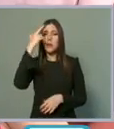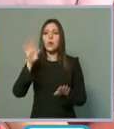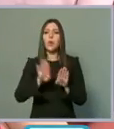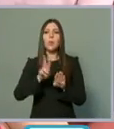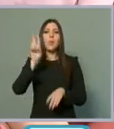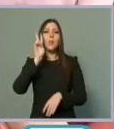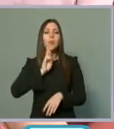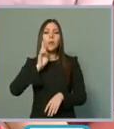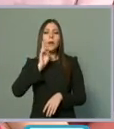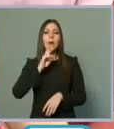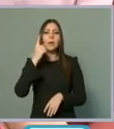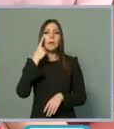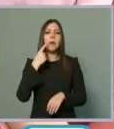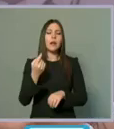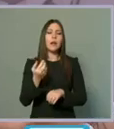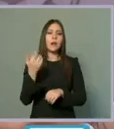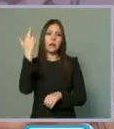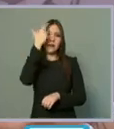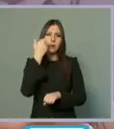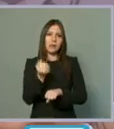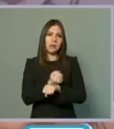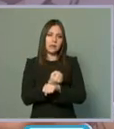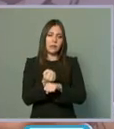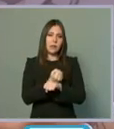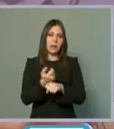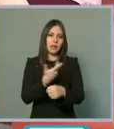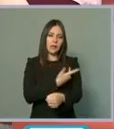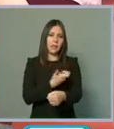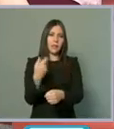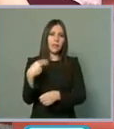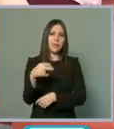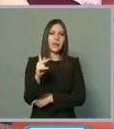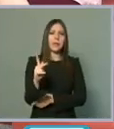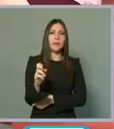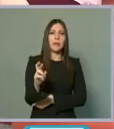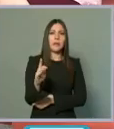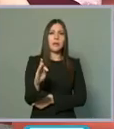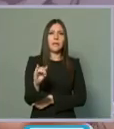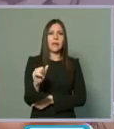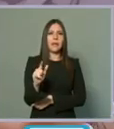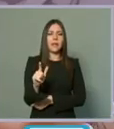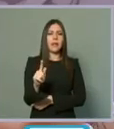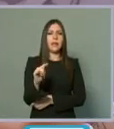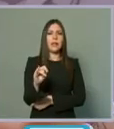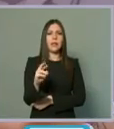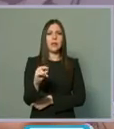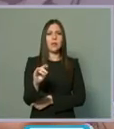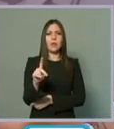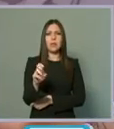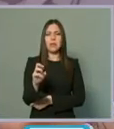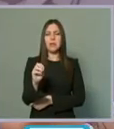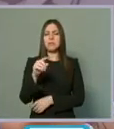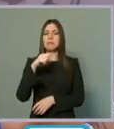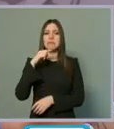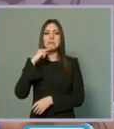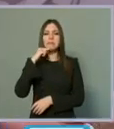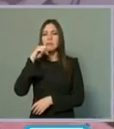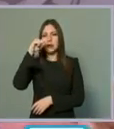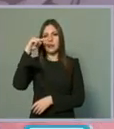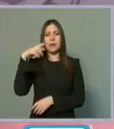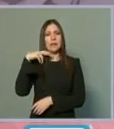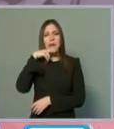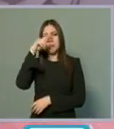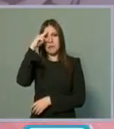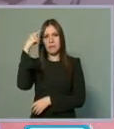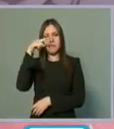de perfil tiroideo, que es muy fácil, es muy práctico y muy rápido. Se hace el diagnóstico y se da